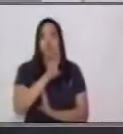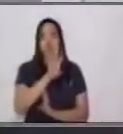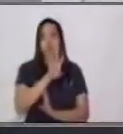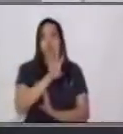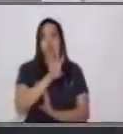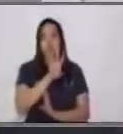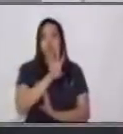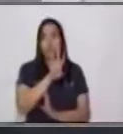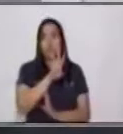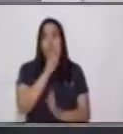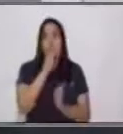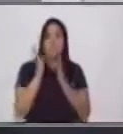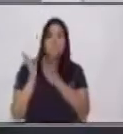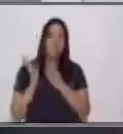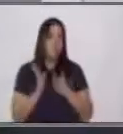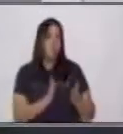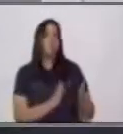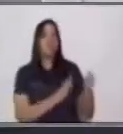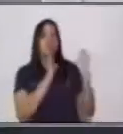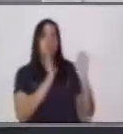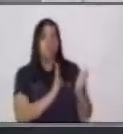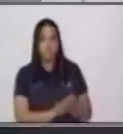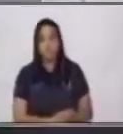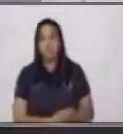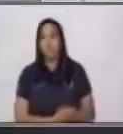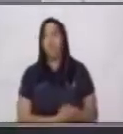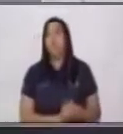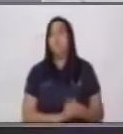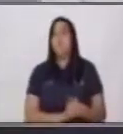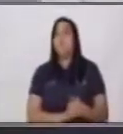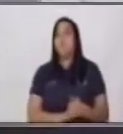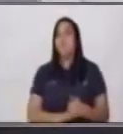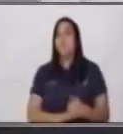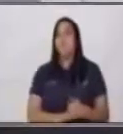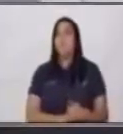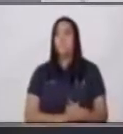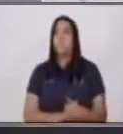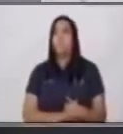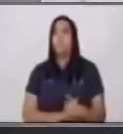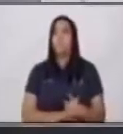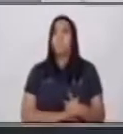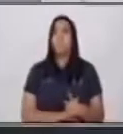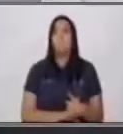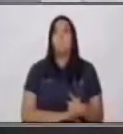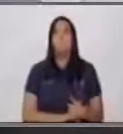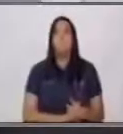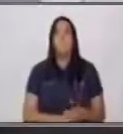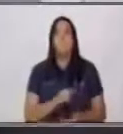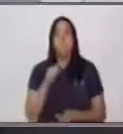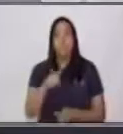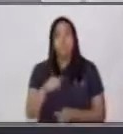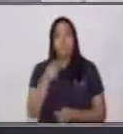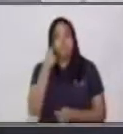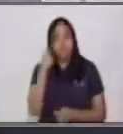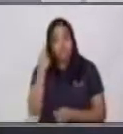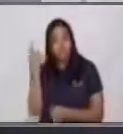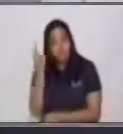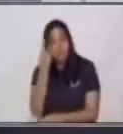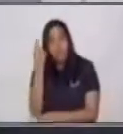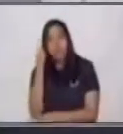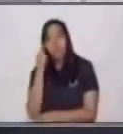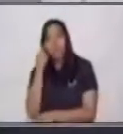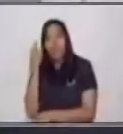5. Y luego seguimos realizando esas operaciones. Ok. Ahora necesito un 0 aquí. Y tengo más